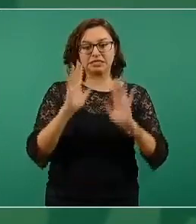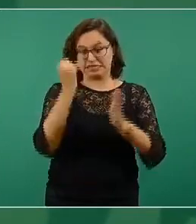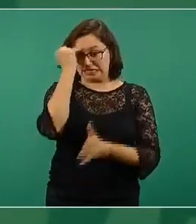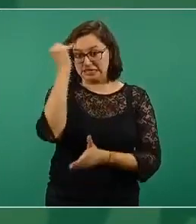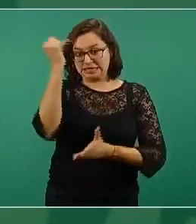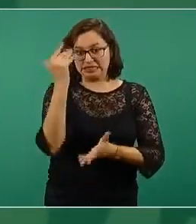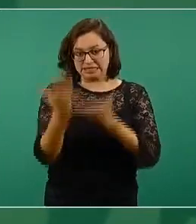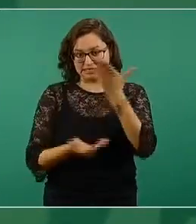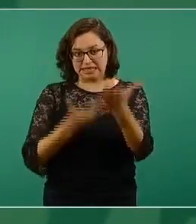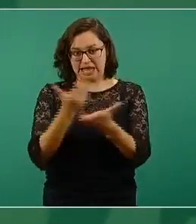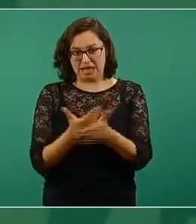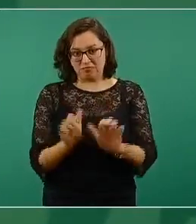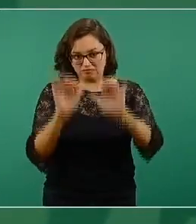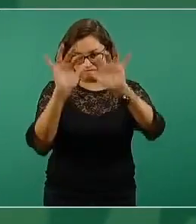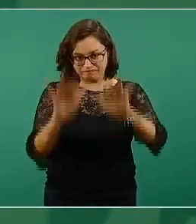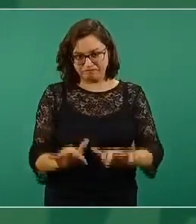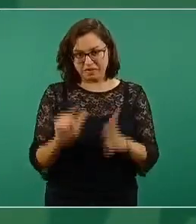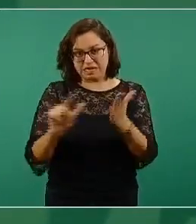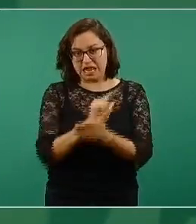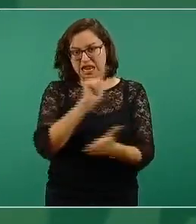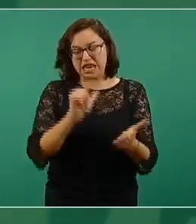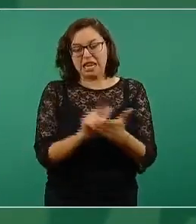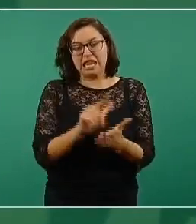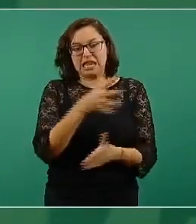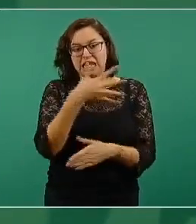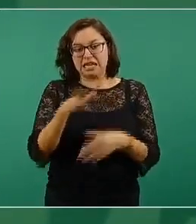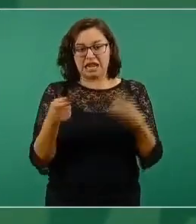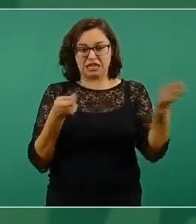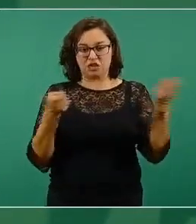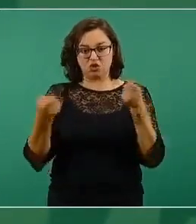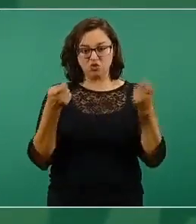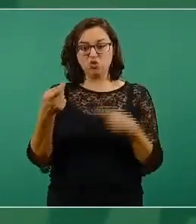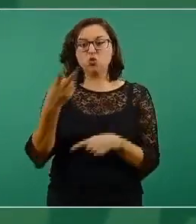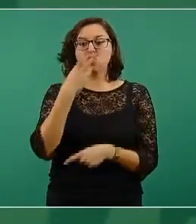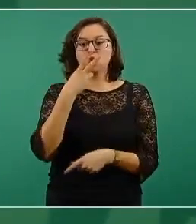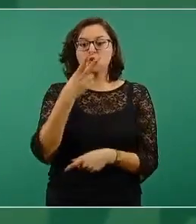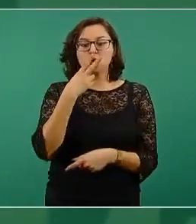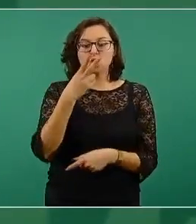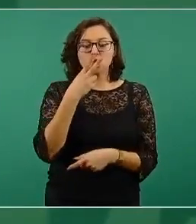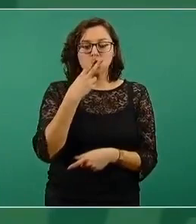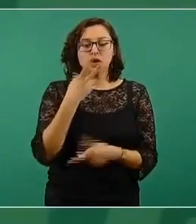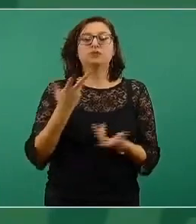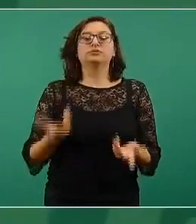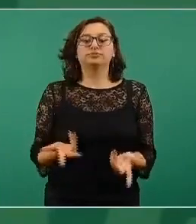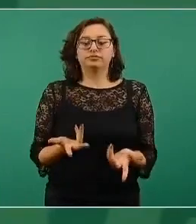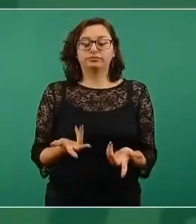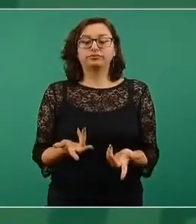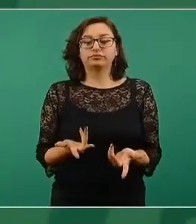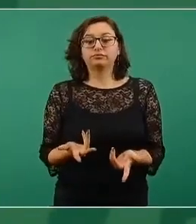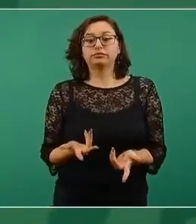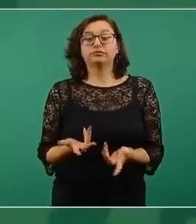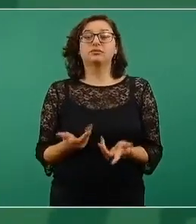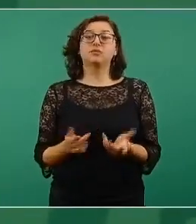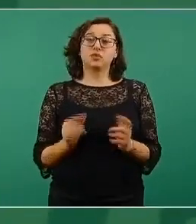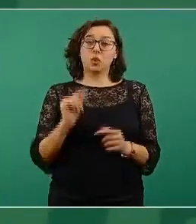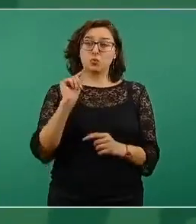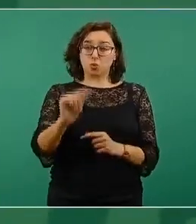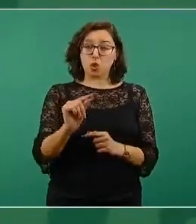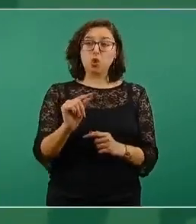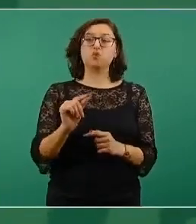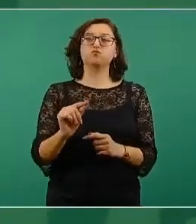impulsado una nueva reforma a la Ley General de Control del Tabaco que nos acerca un poco más, todavía no suficiente, a